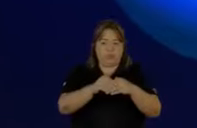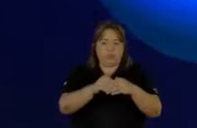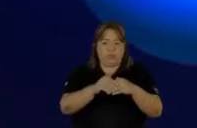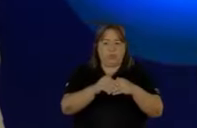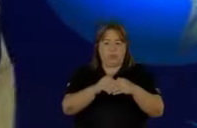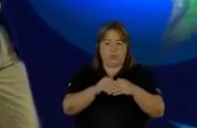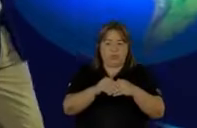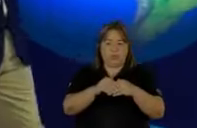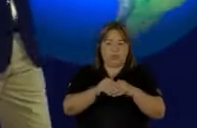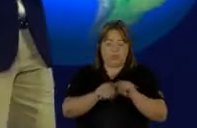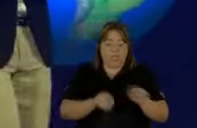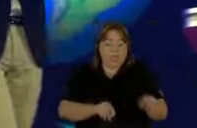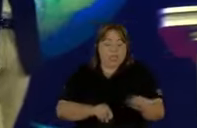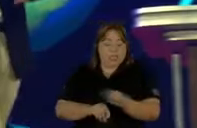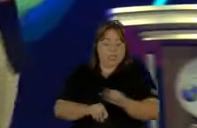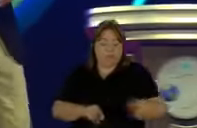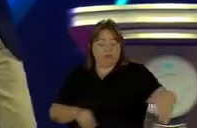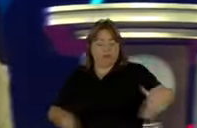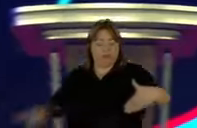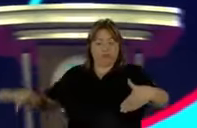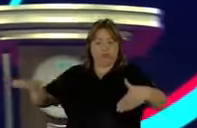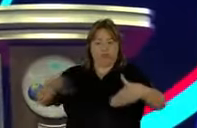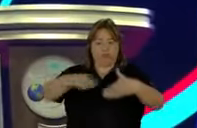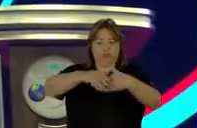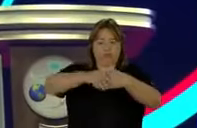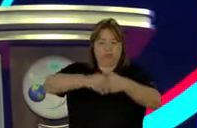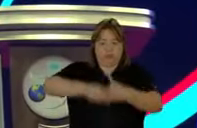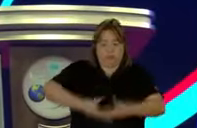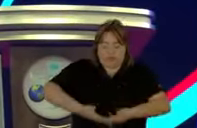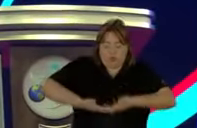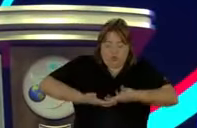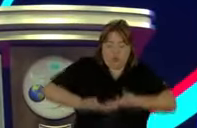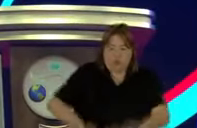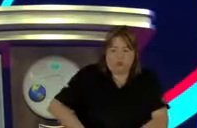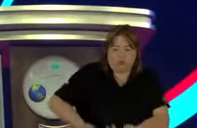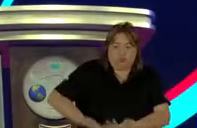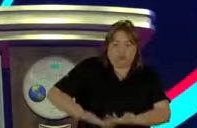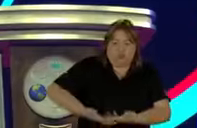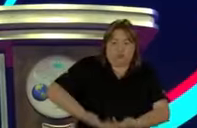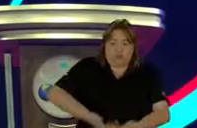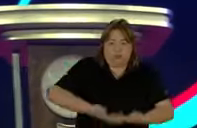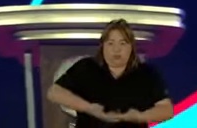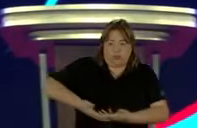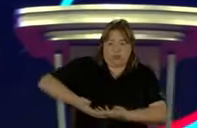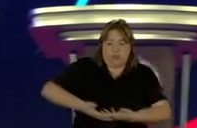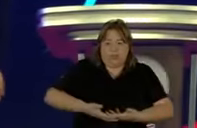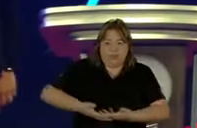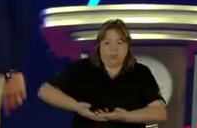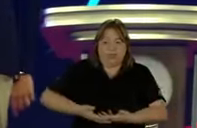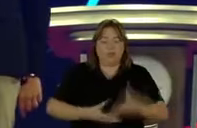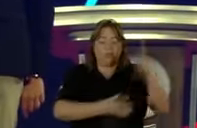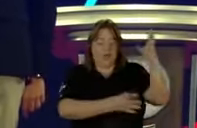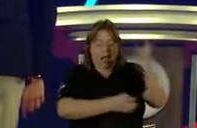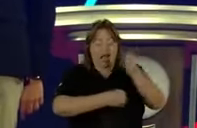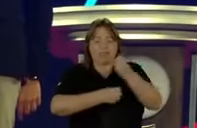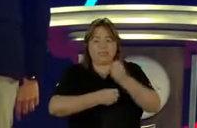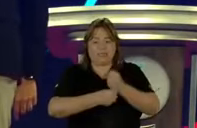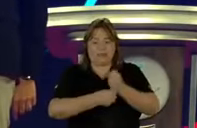que pusieran sus manos en posición de cargar una criatura, que iban a recibir un niño.